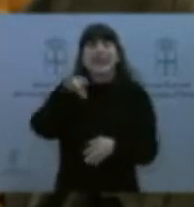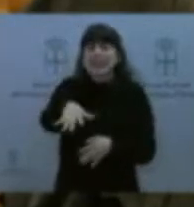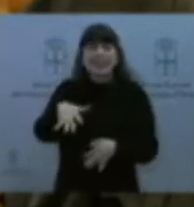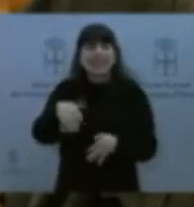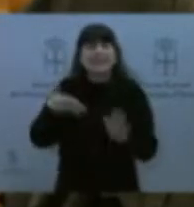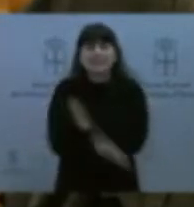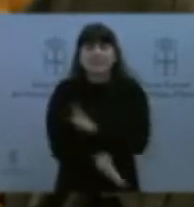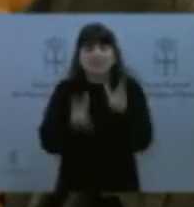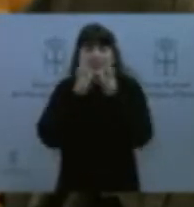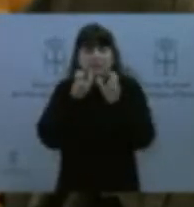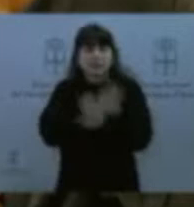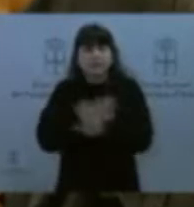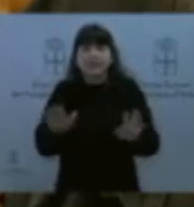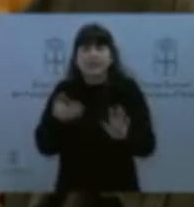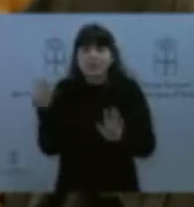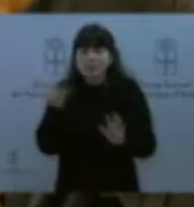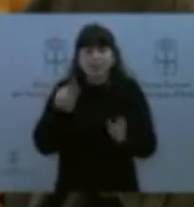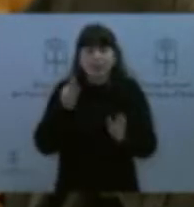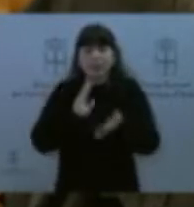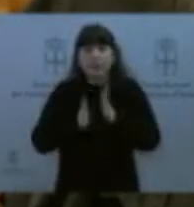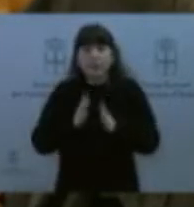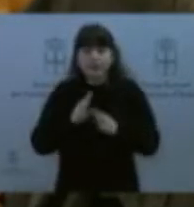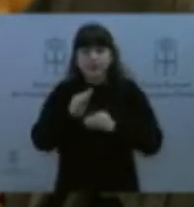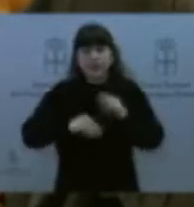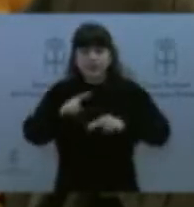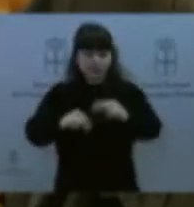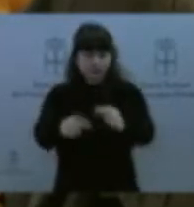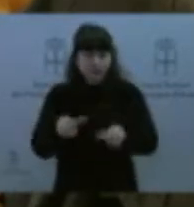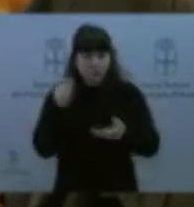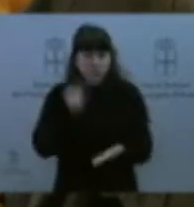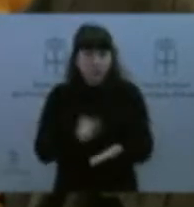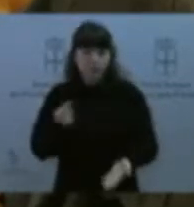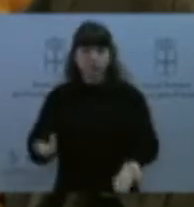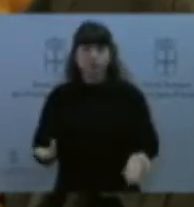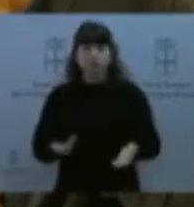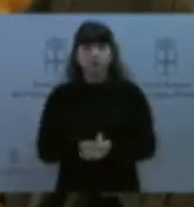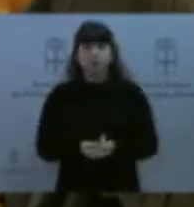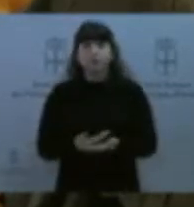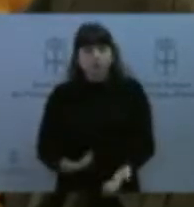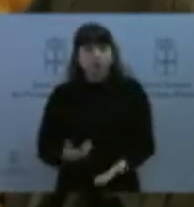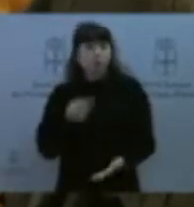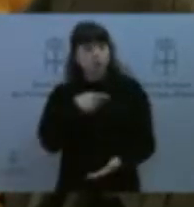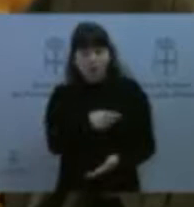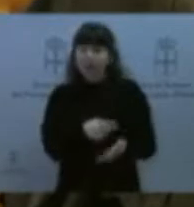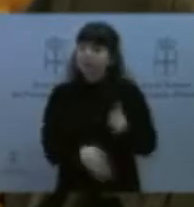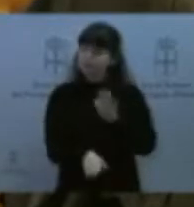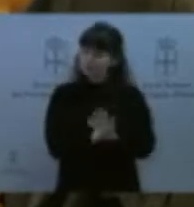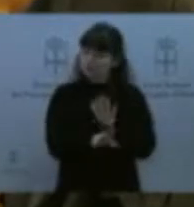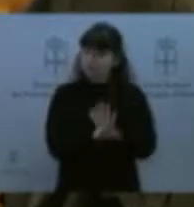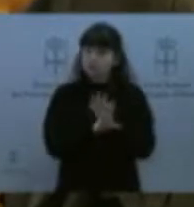antes. Ustedes sigan así, sigan en esta dinámica,